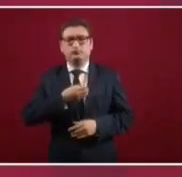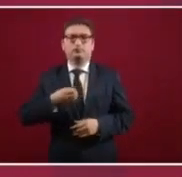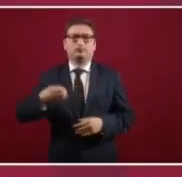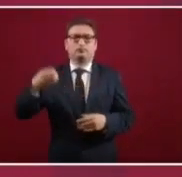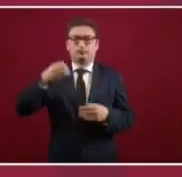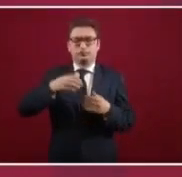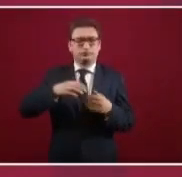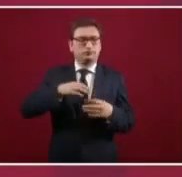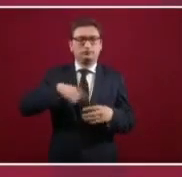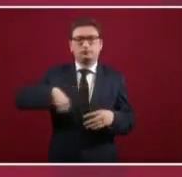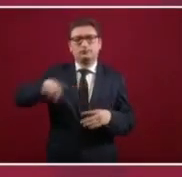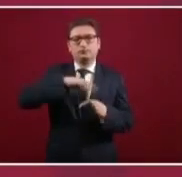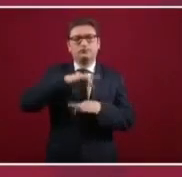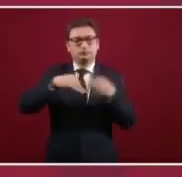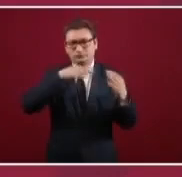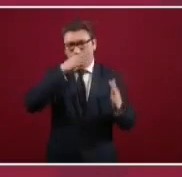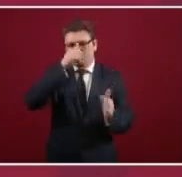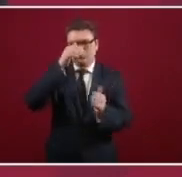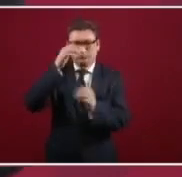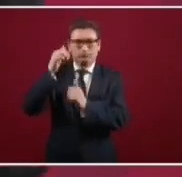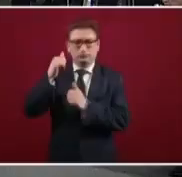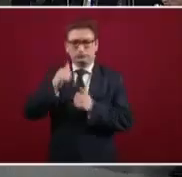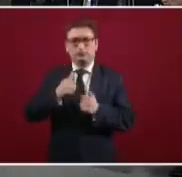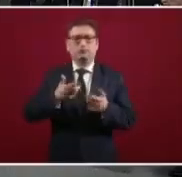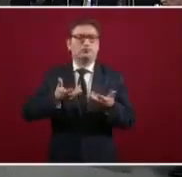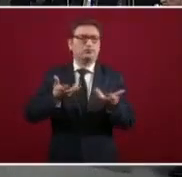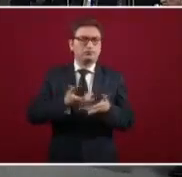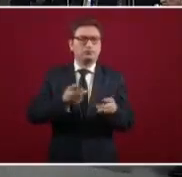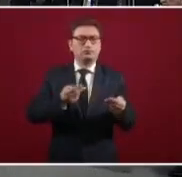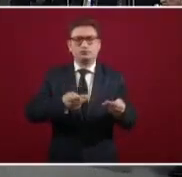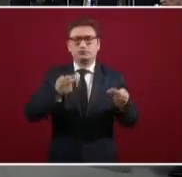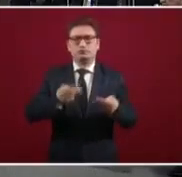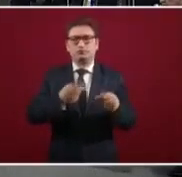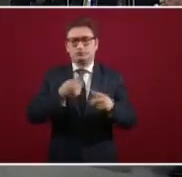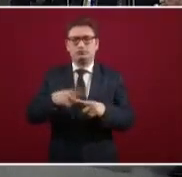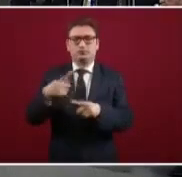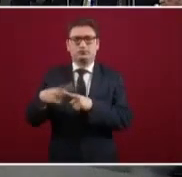ponernos de acuerdo de que se pueden hacer negocios